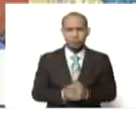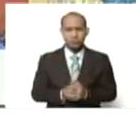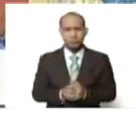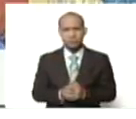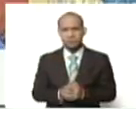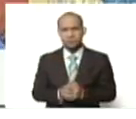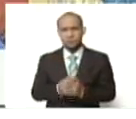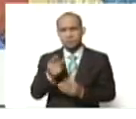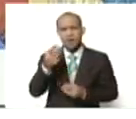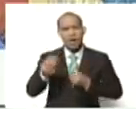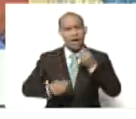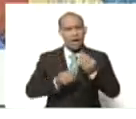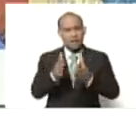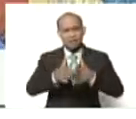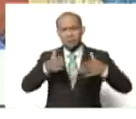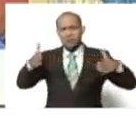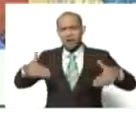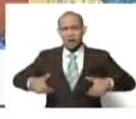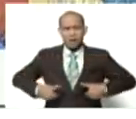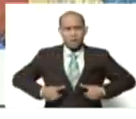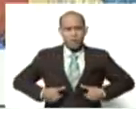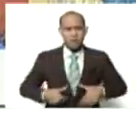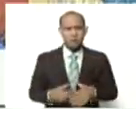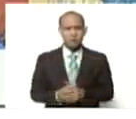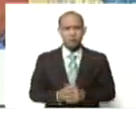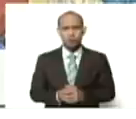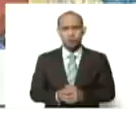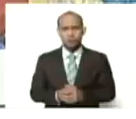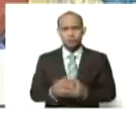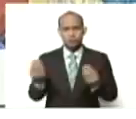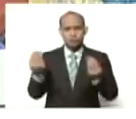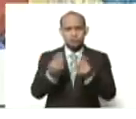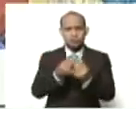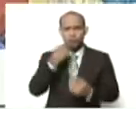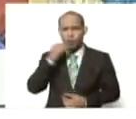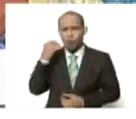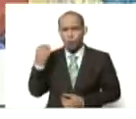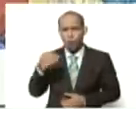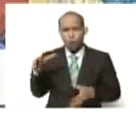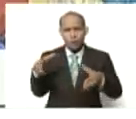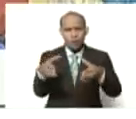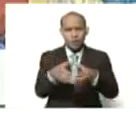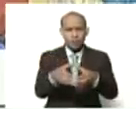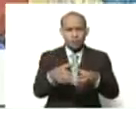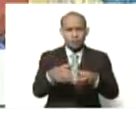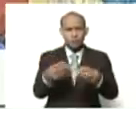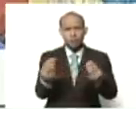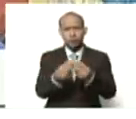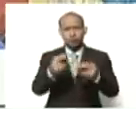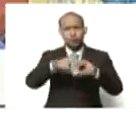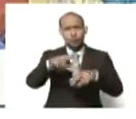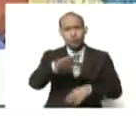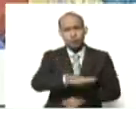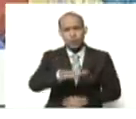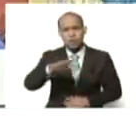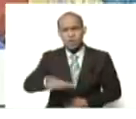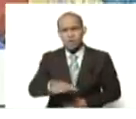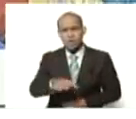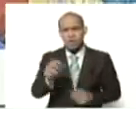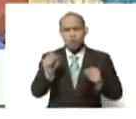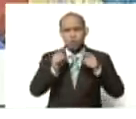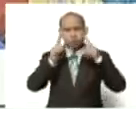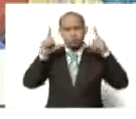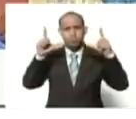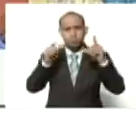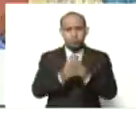Tenemos que hacer un gran esfuerzo con las generaciones más jóvenes, con los niños y niñas que se levantan,